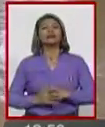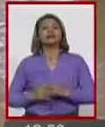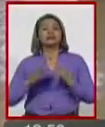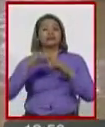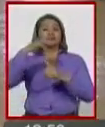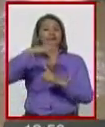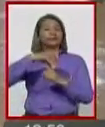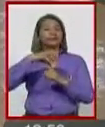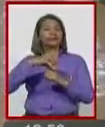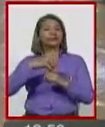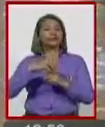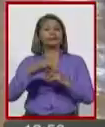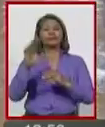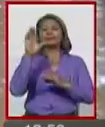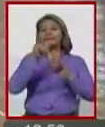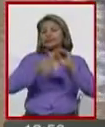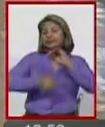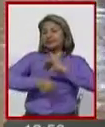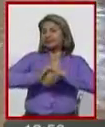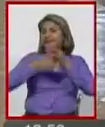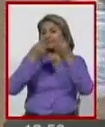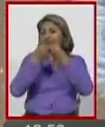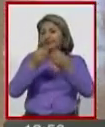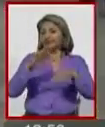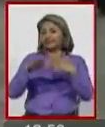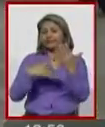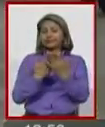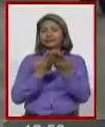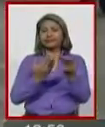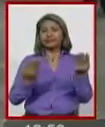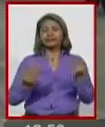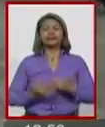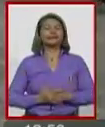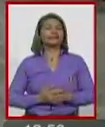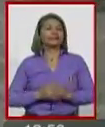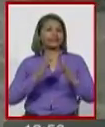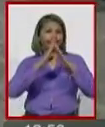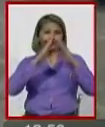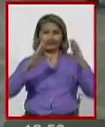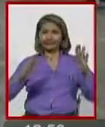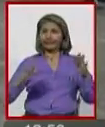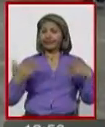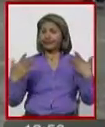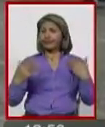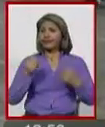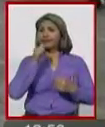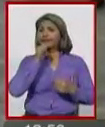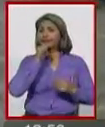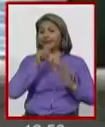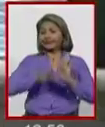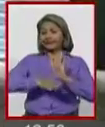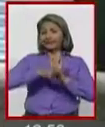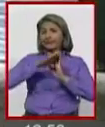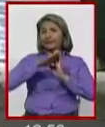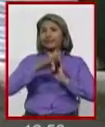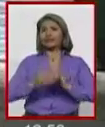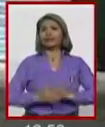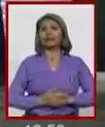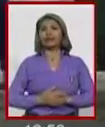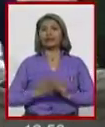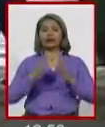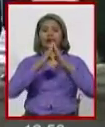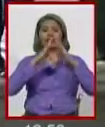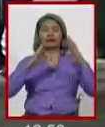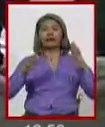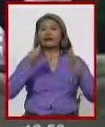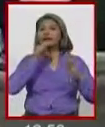hasta un coliseo en busca de refugio, ya que perdieron todas sus pertenencias. Sus domicilios se encuentran anegados. Otro allá en mi